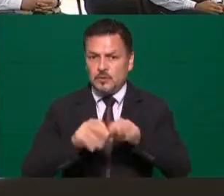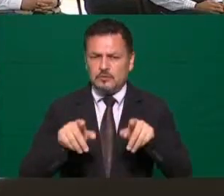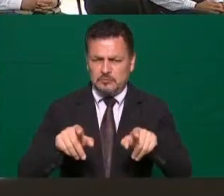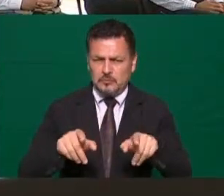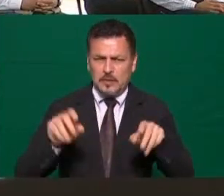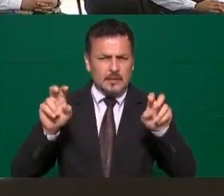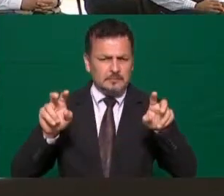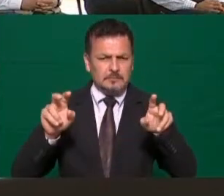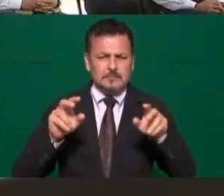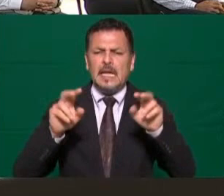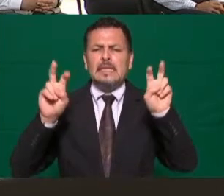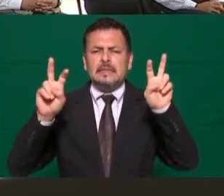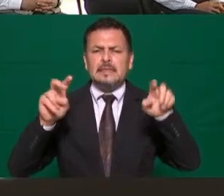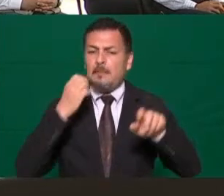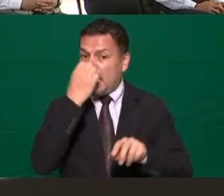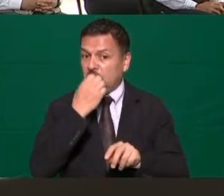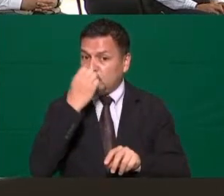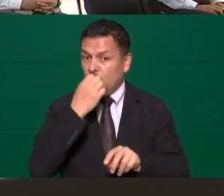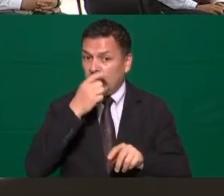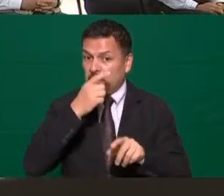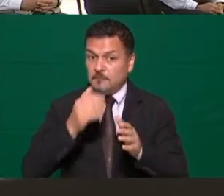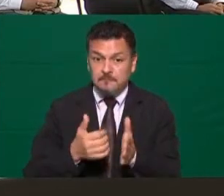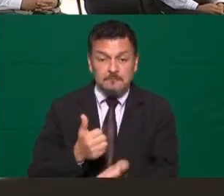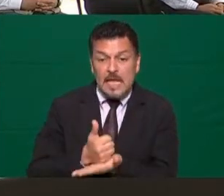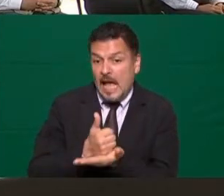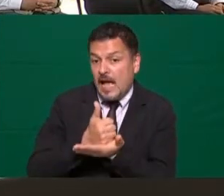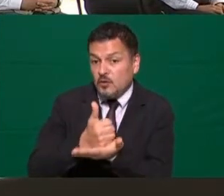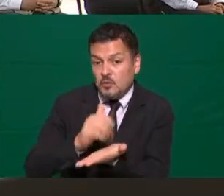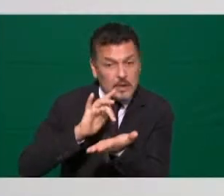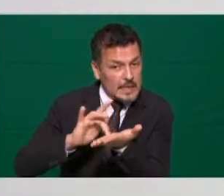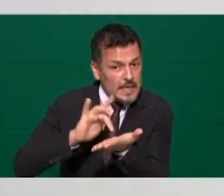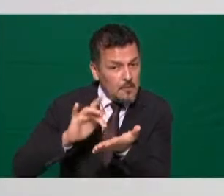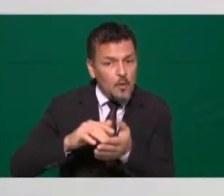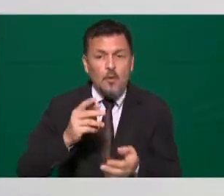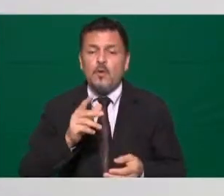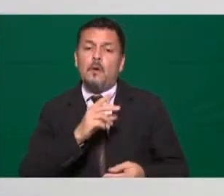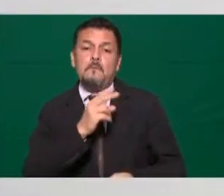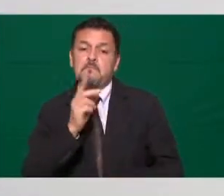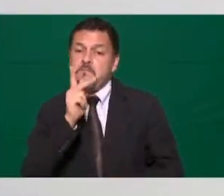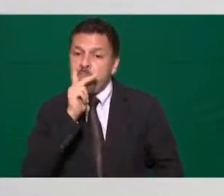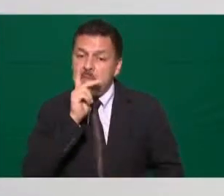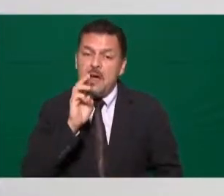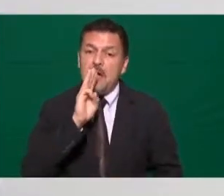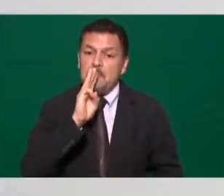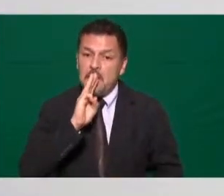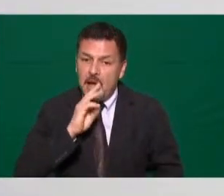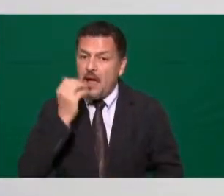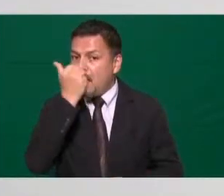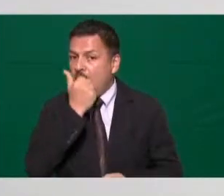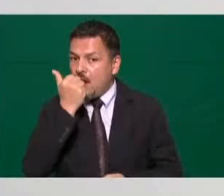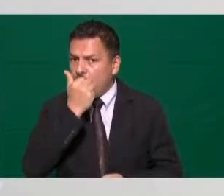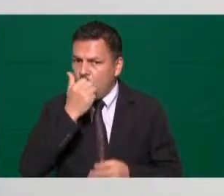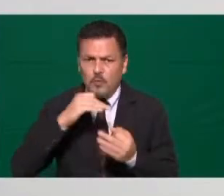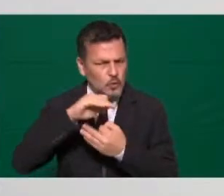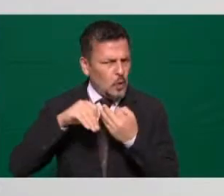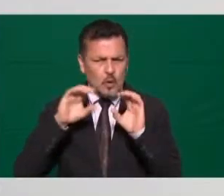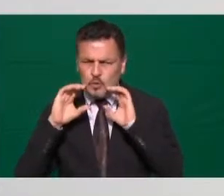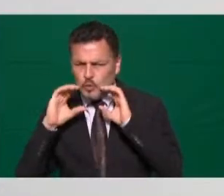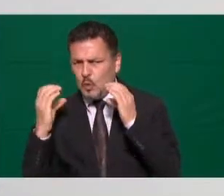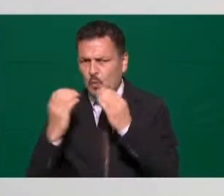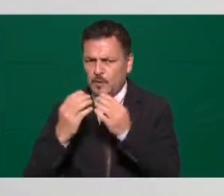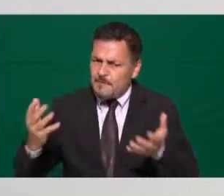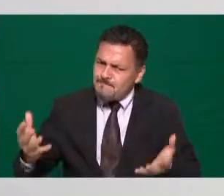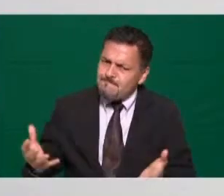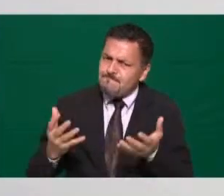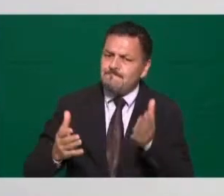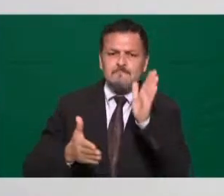están construyendo madres y padres de familia, maestras y maestros, alumnos y comunidad escolar, es hablar de